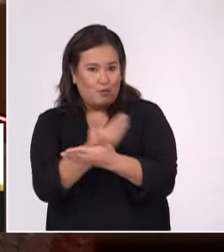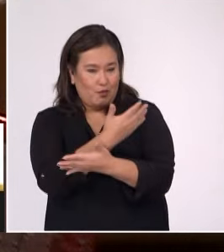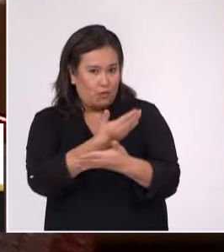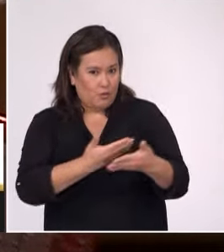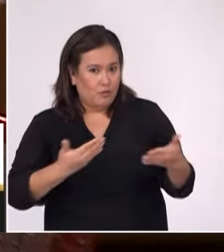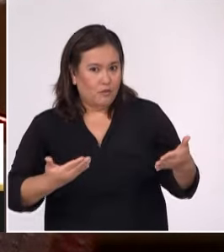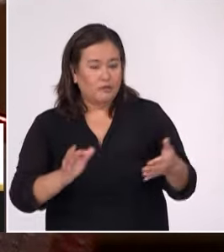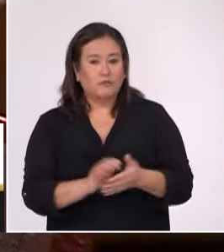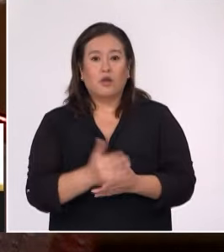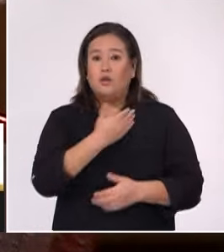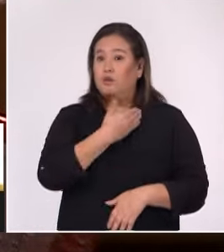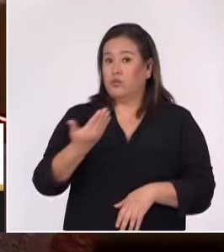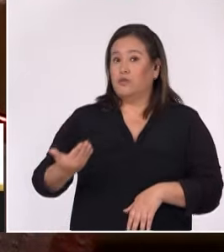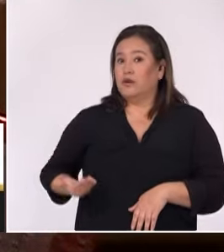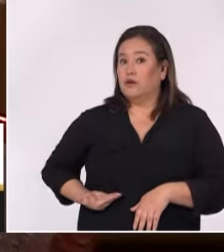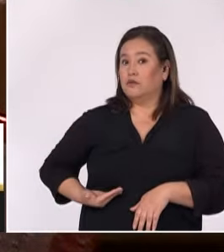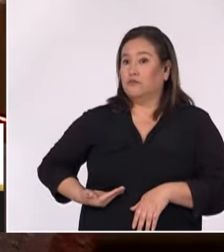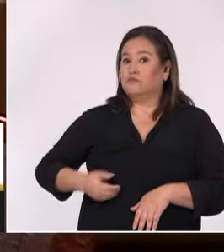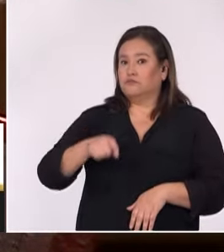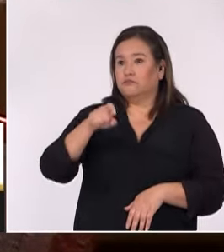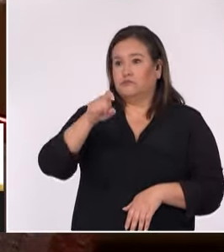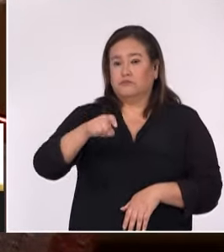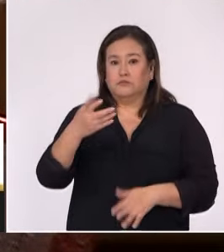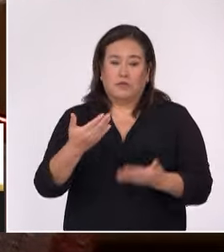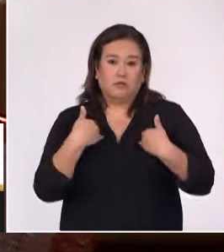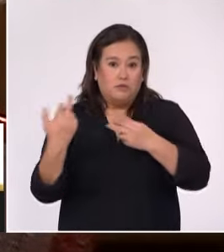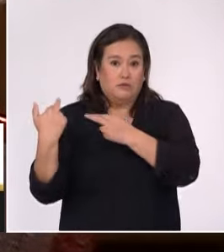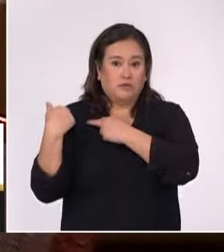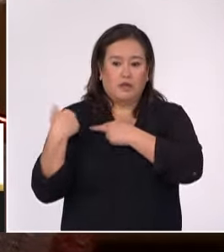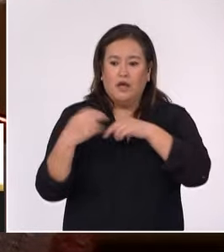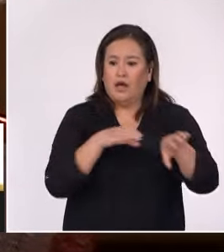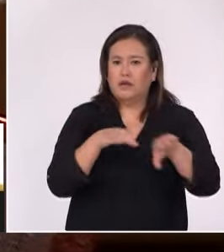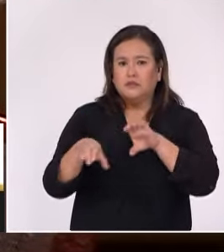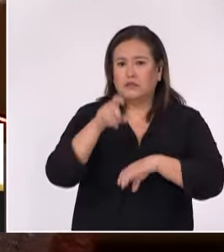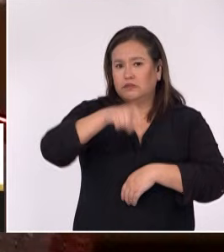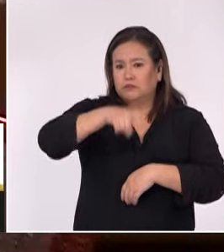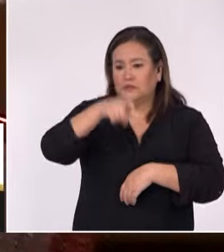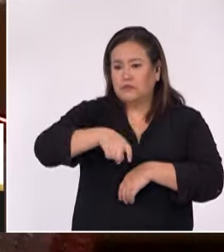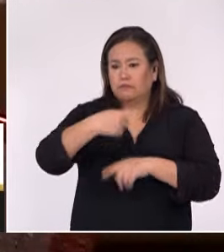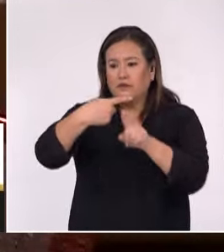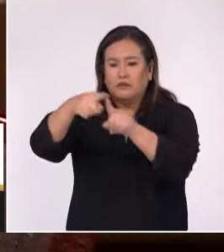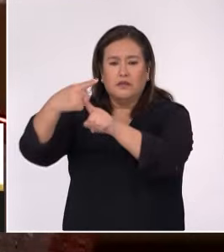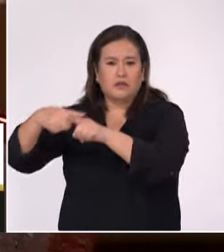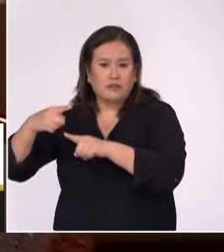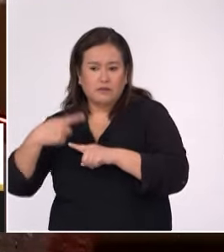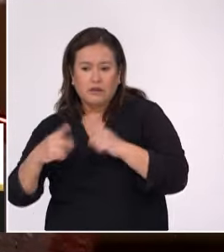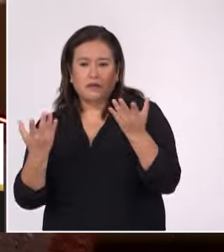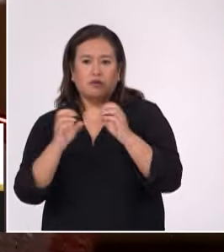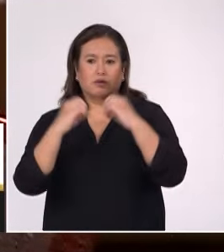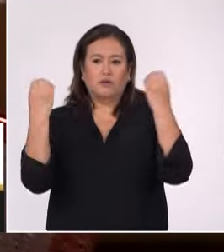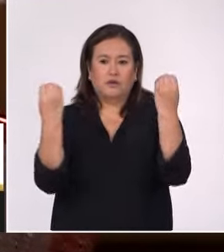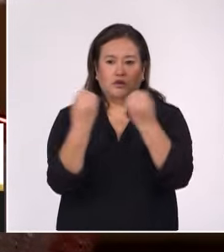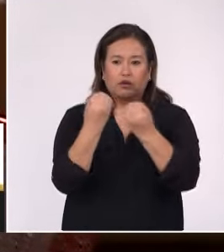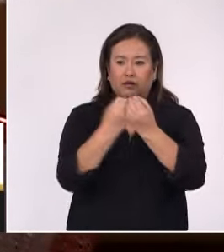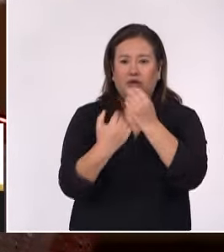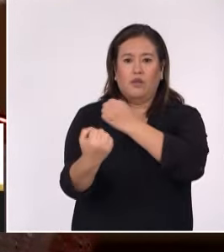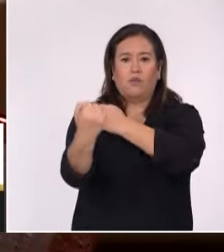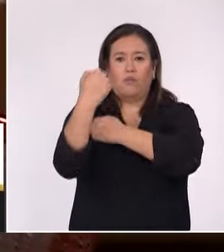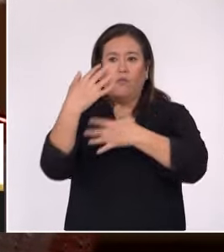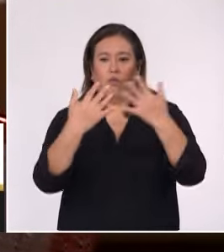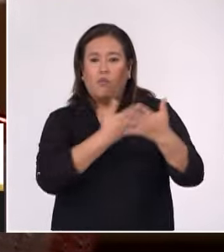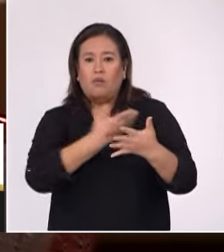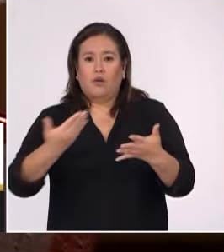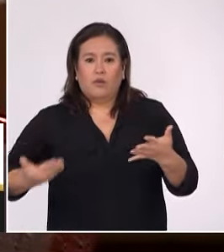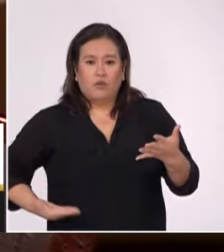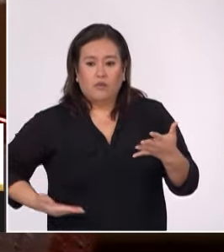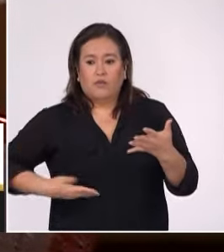Como gobierno nos corresponde hacer lo necesario para que las entidades del Poder Ejecutivo cumplan con su